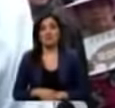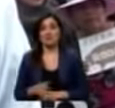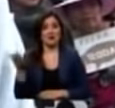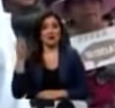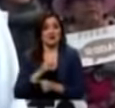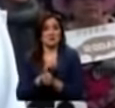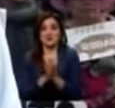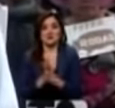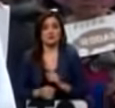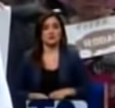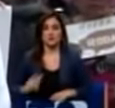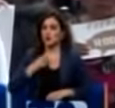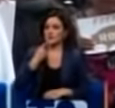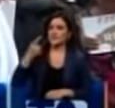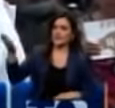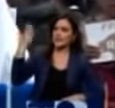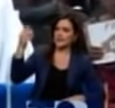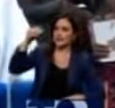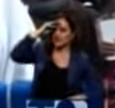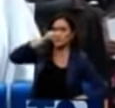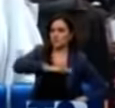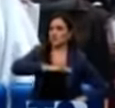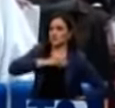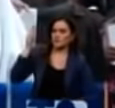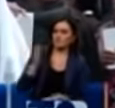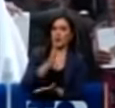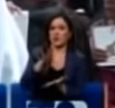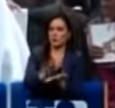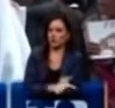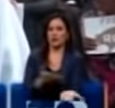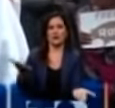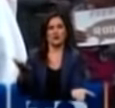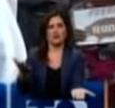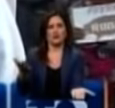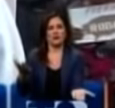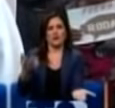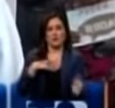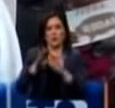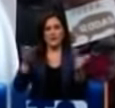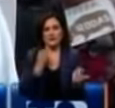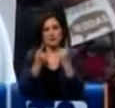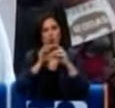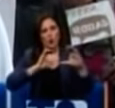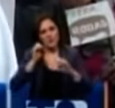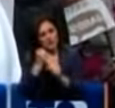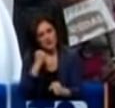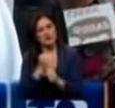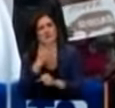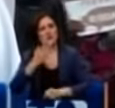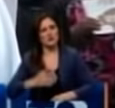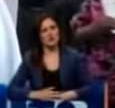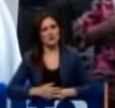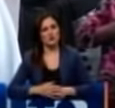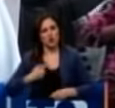día de hoy. Le hemos dicho al alcalde y a los militares que se suspenda el proyecto y se establezcan las mesas de diálogo y trabajo. Que